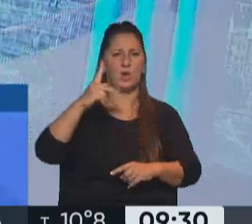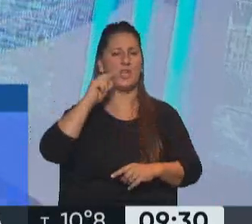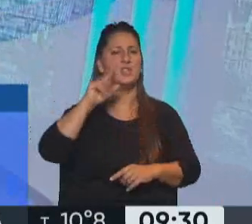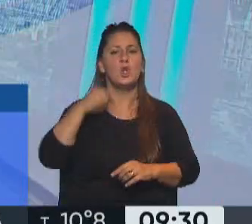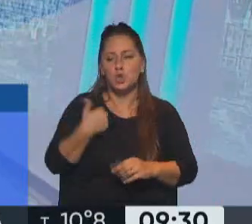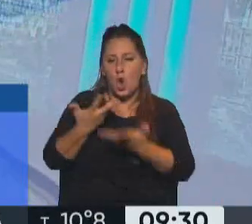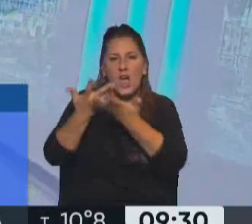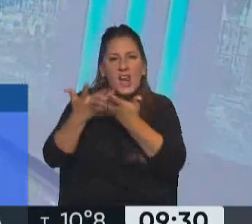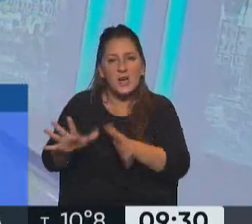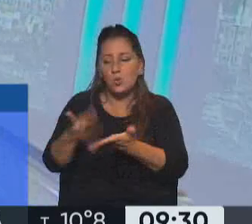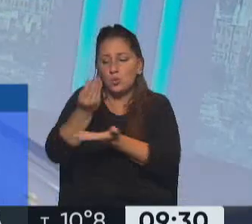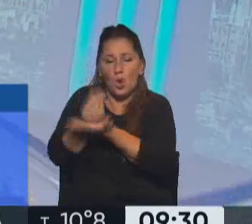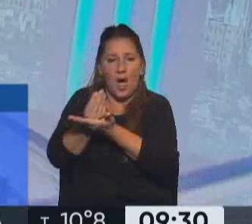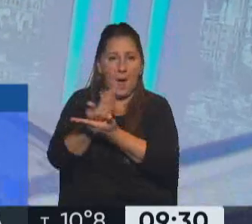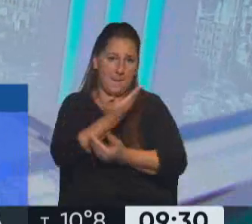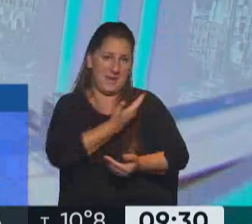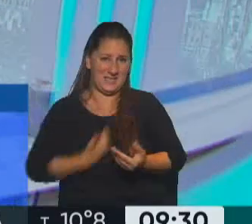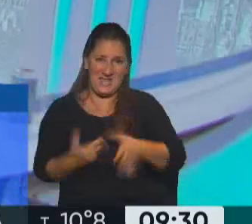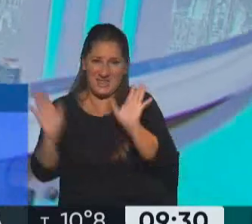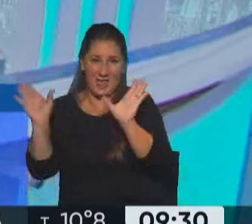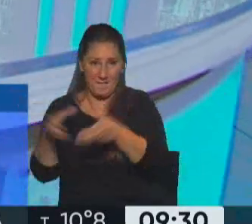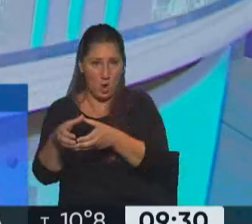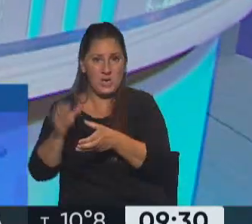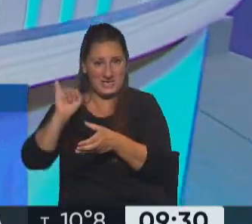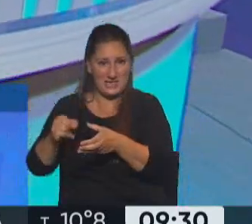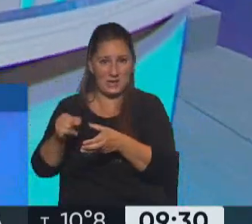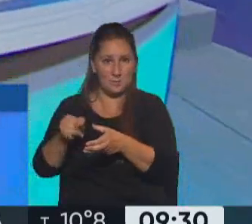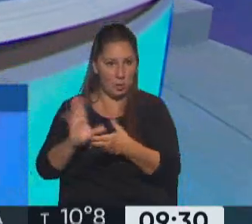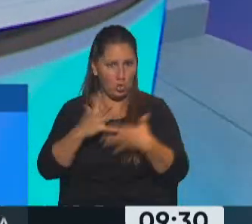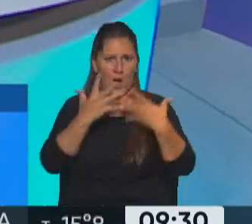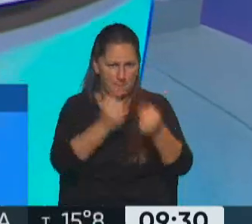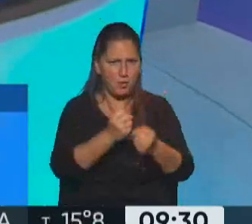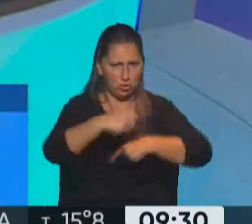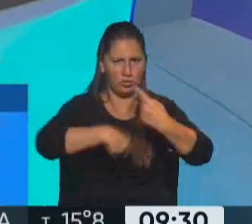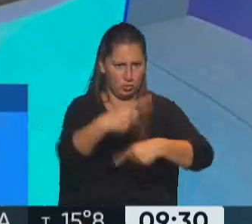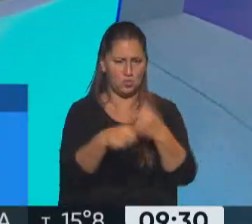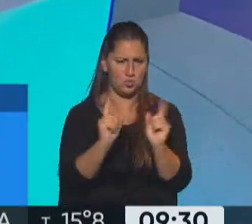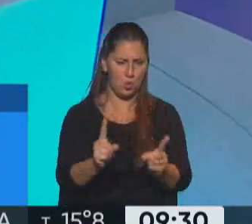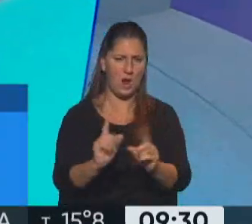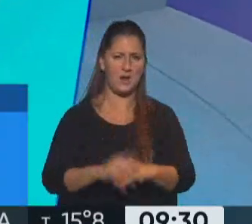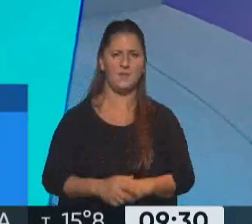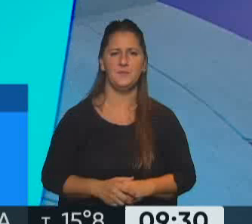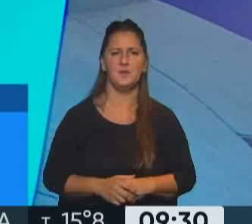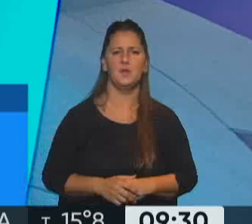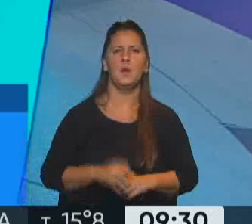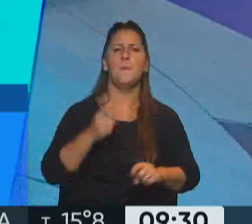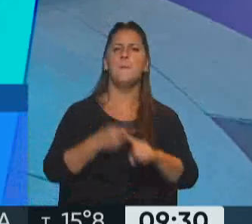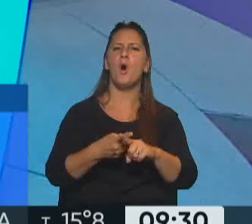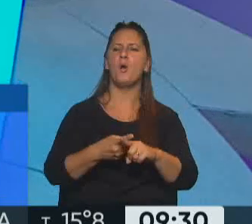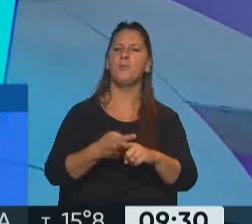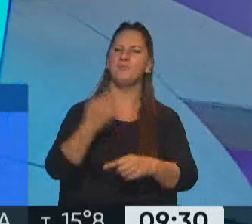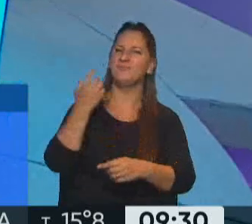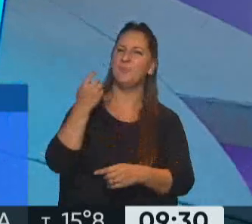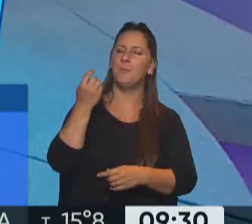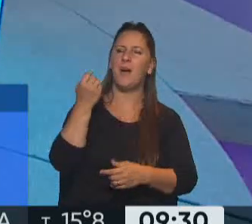bueno, yo renuncié a la presidencia, pero no renuncié al bloque ni a estar en esta fuerza política. Y está dando un debate. Más que por las presencias, por las ausencias que va a haber en